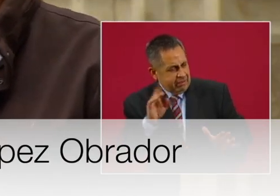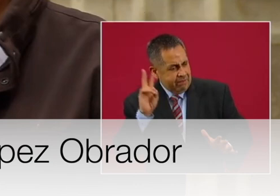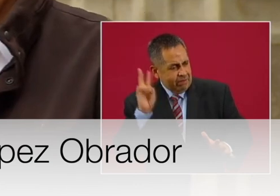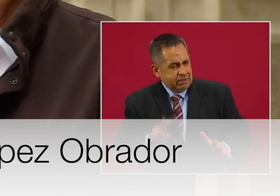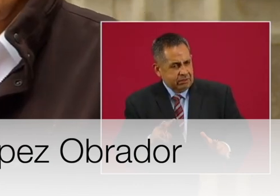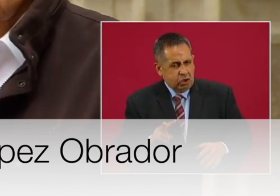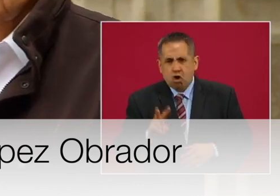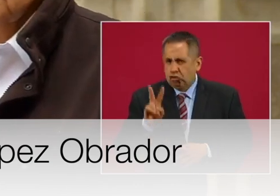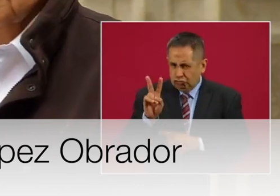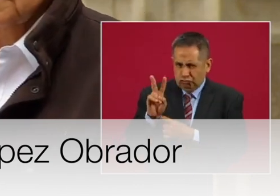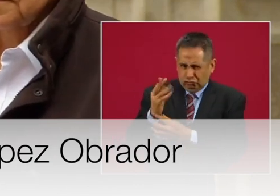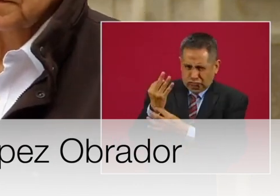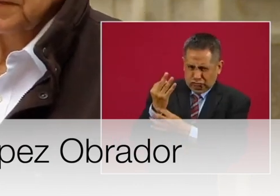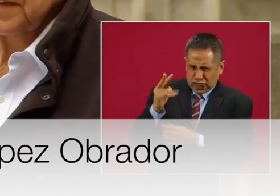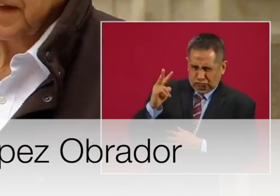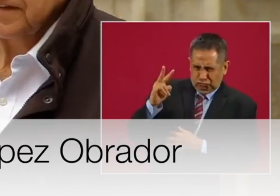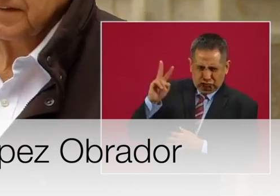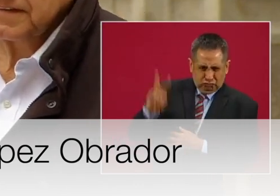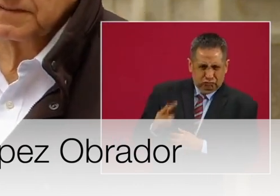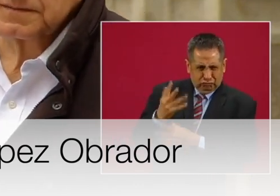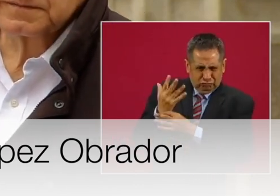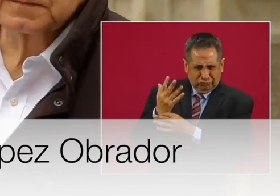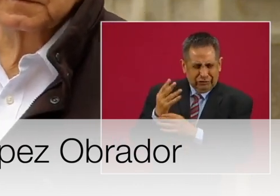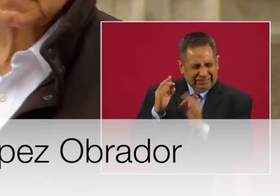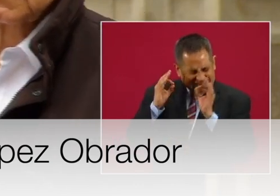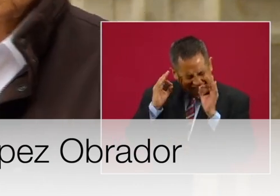auténtica verdad